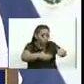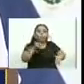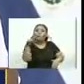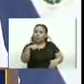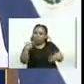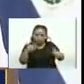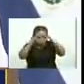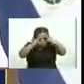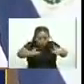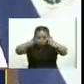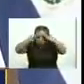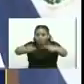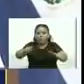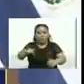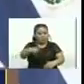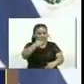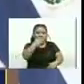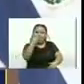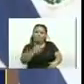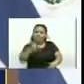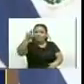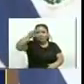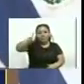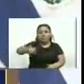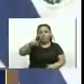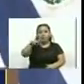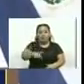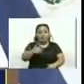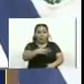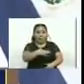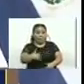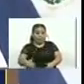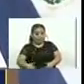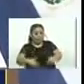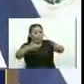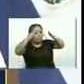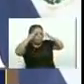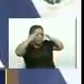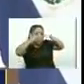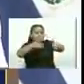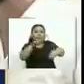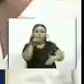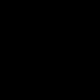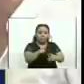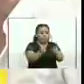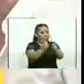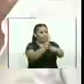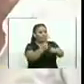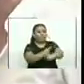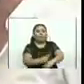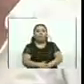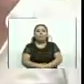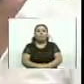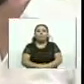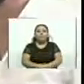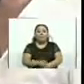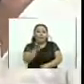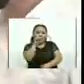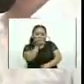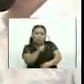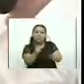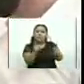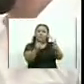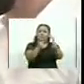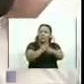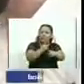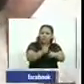se está poniendo atención. Y créanme, sólo el hecho de que un presidente ponga atención en una región, eso empieza a cambiar mucho, eso empieza a cambiar, eso